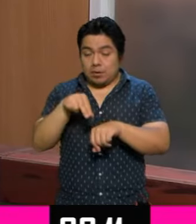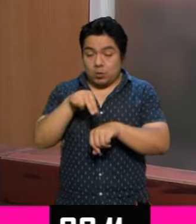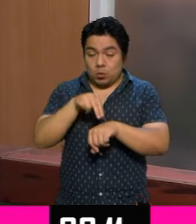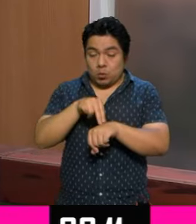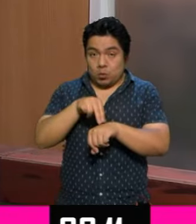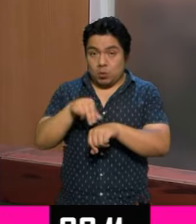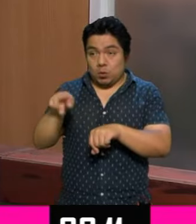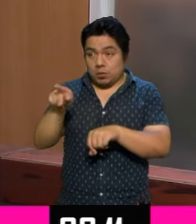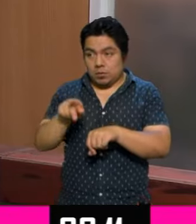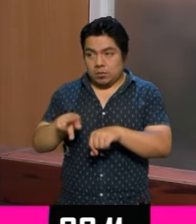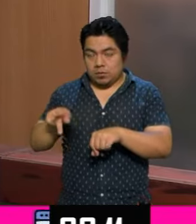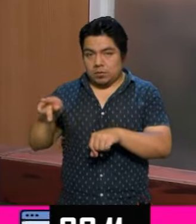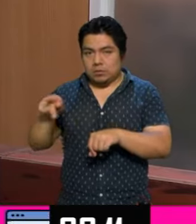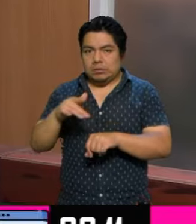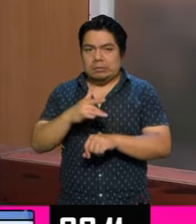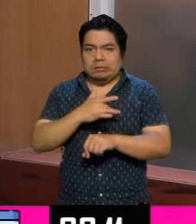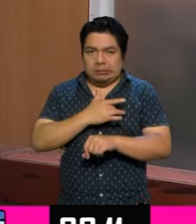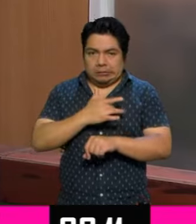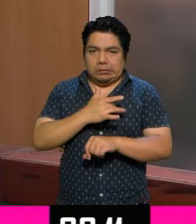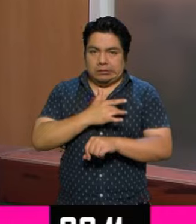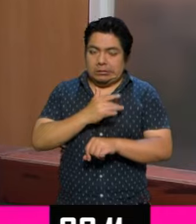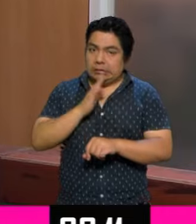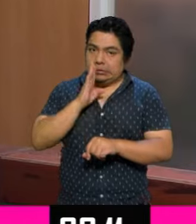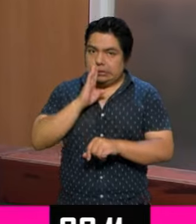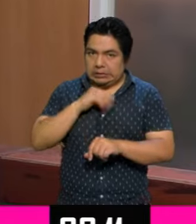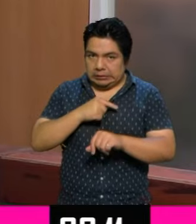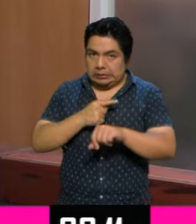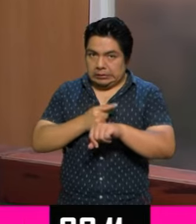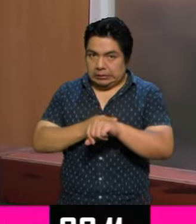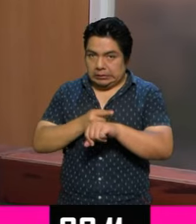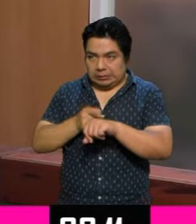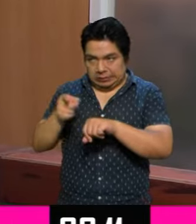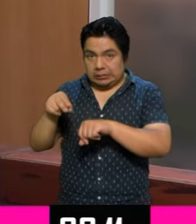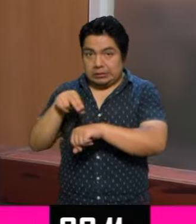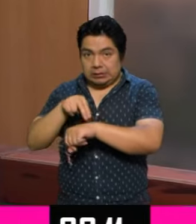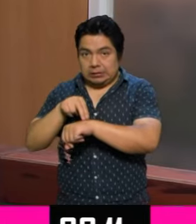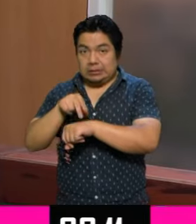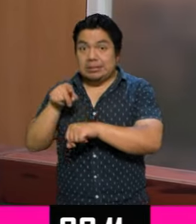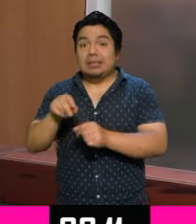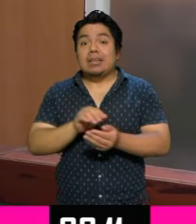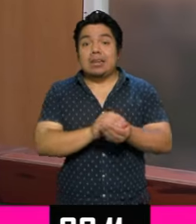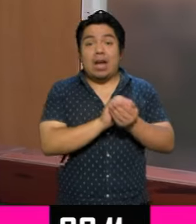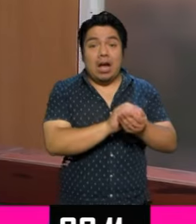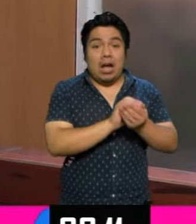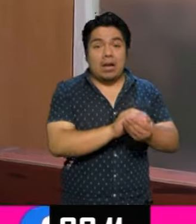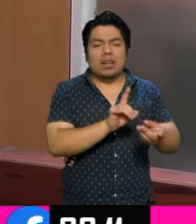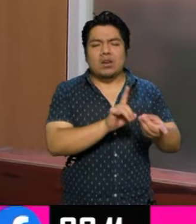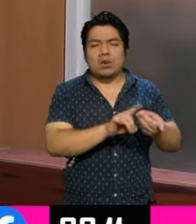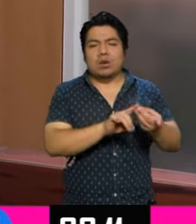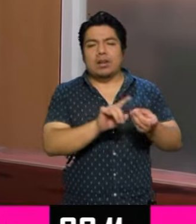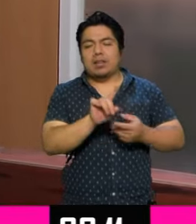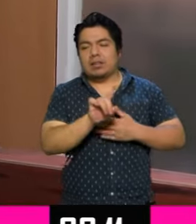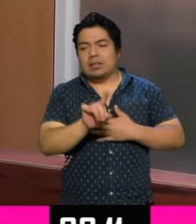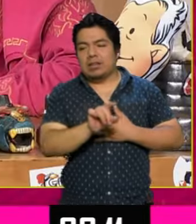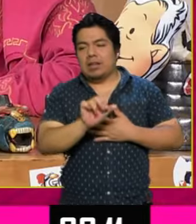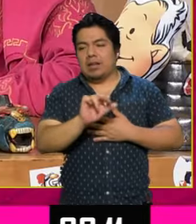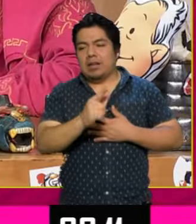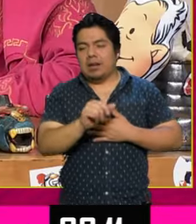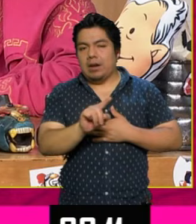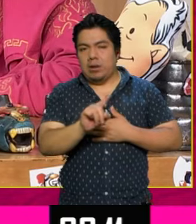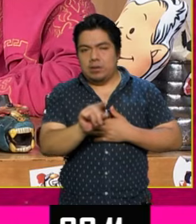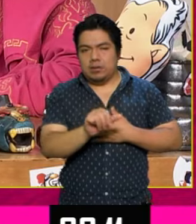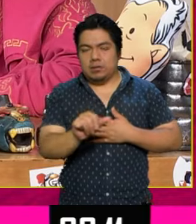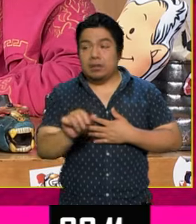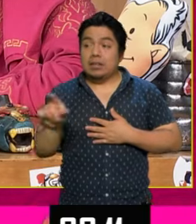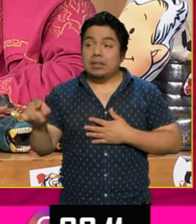estaba muy mal del corazón, de veras, y se había sacado la lotería en Zaragoza. No. Y dicen,